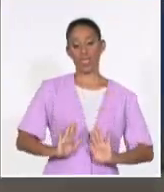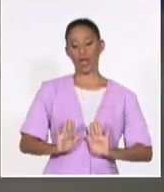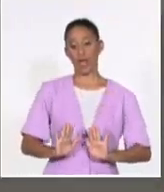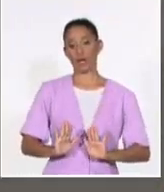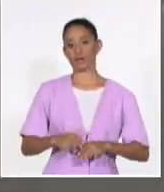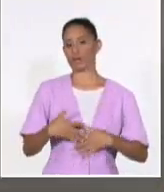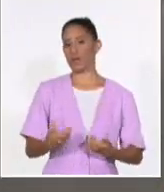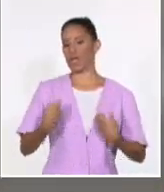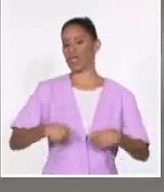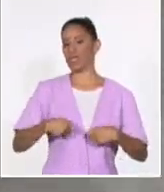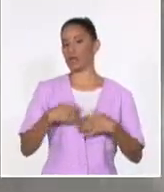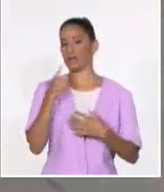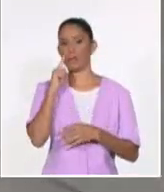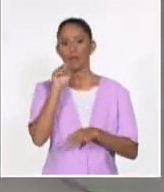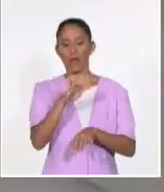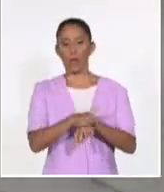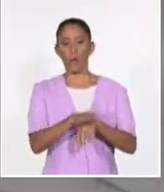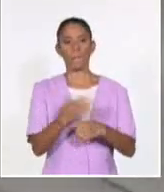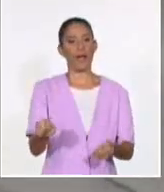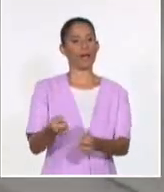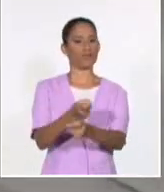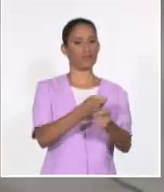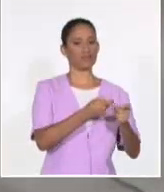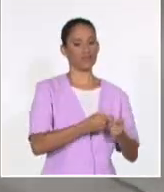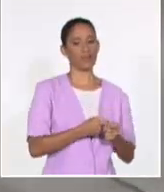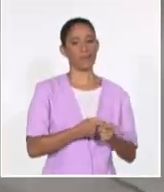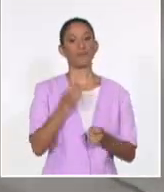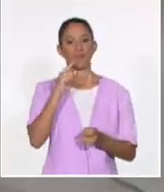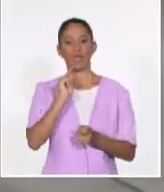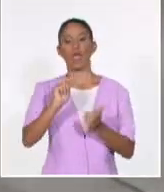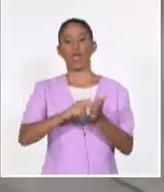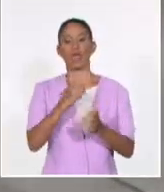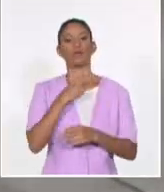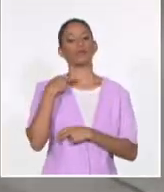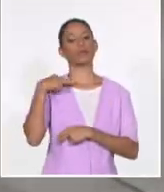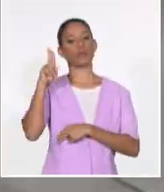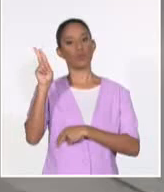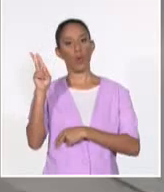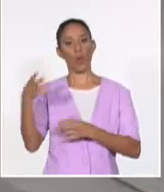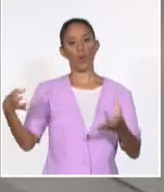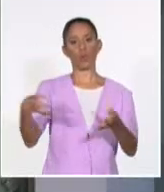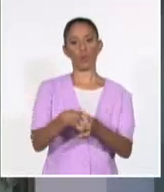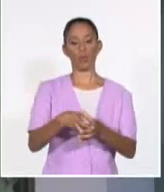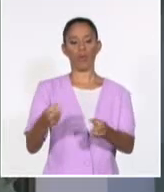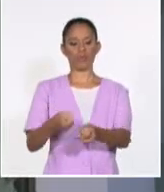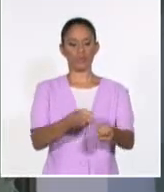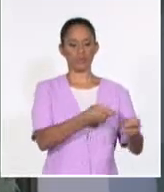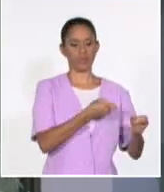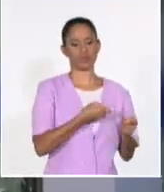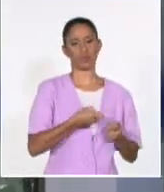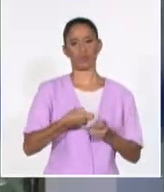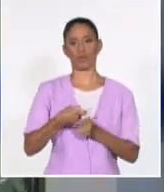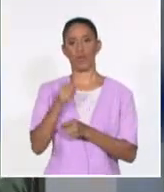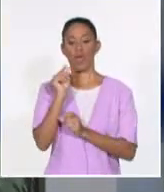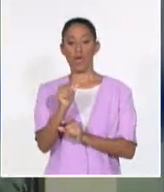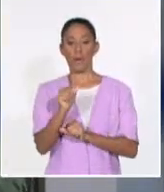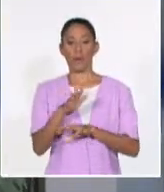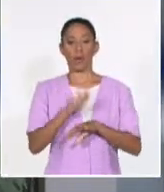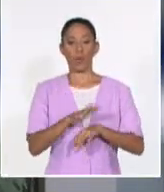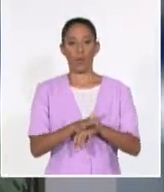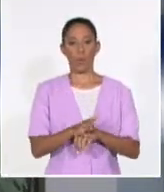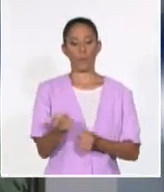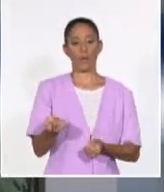agresor grabó un video en el que afirmó ser miembro del grupo terrorista Estado Islámico. Este Este tipo de sucesos, de los llamados